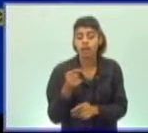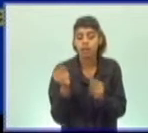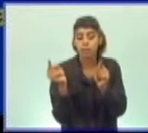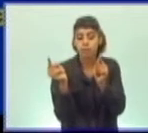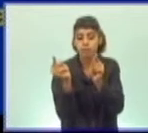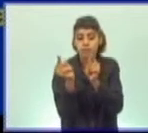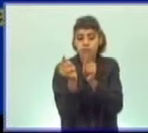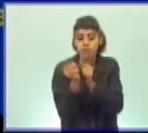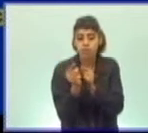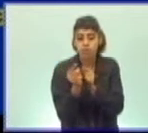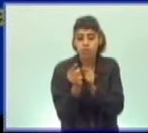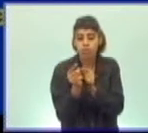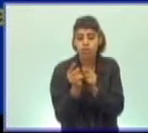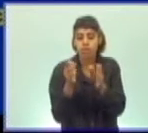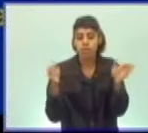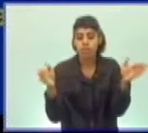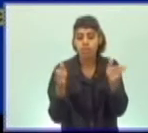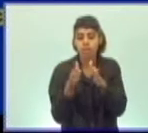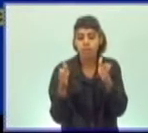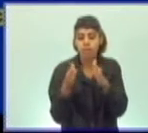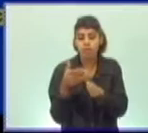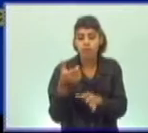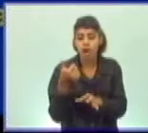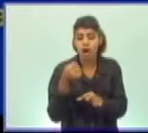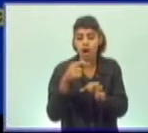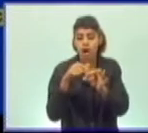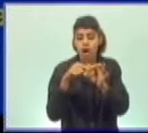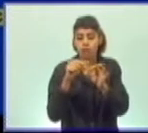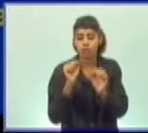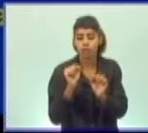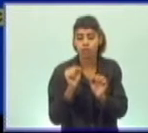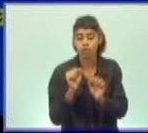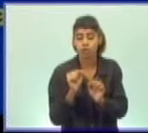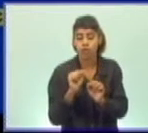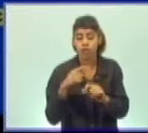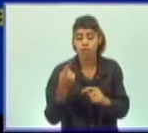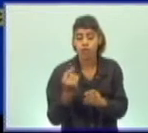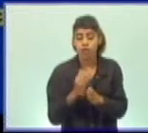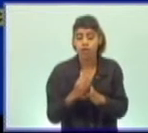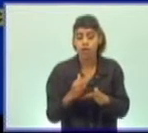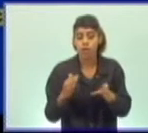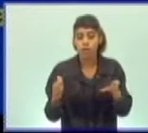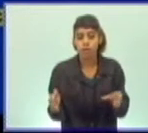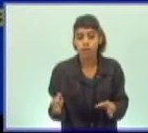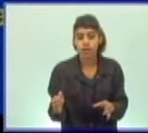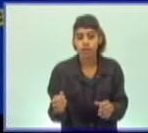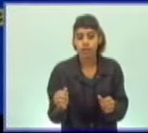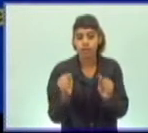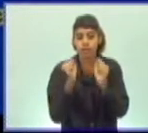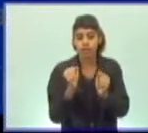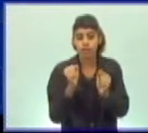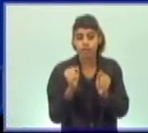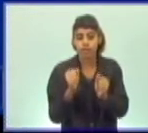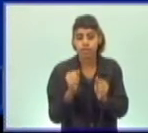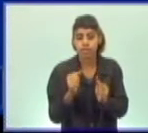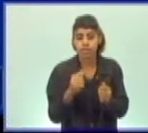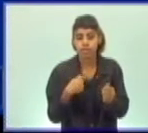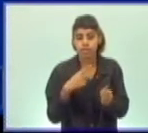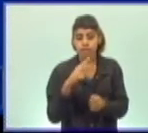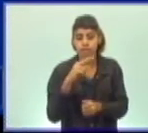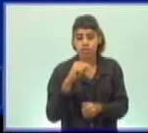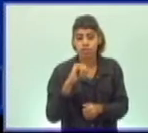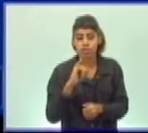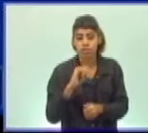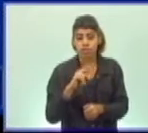va a disminuir el tamaño del átomo porque aumenta la carga nuclear efectiva. Pero recordemos